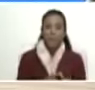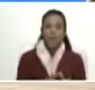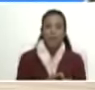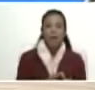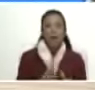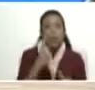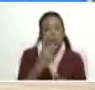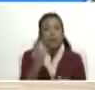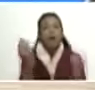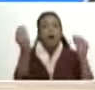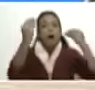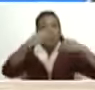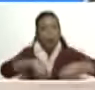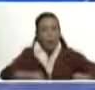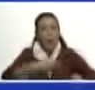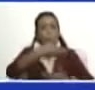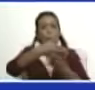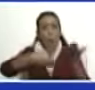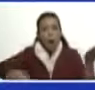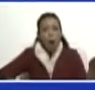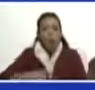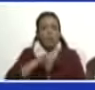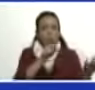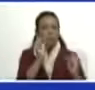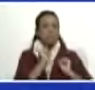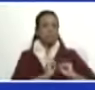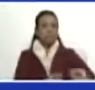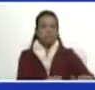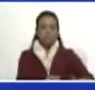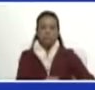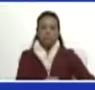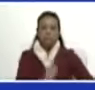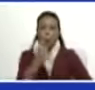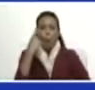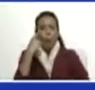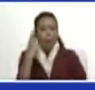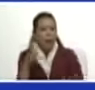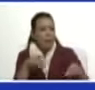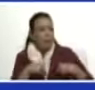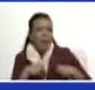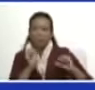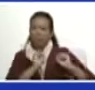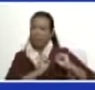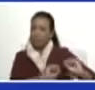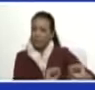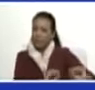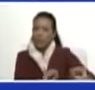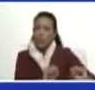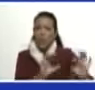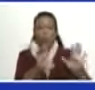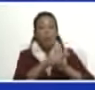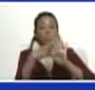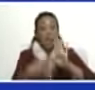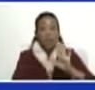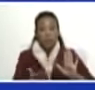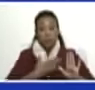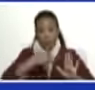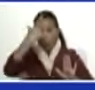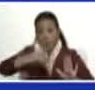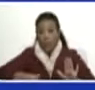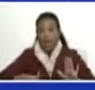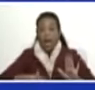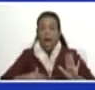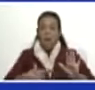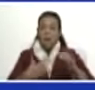¿Está usted de acuerdo en rechazar por todos los medios, conforme al derecho, la